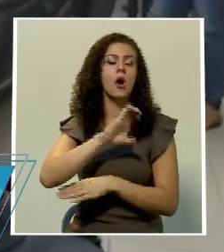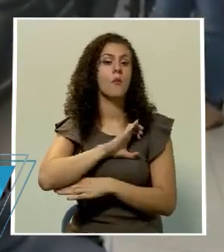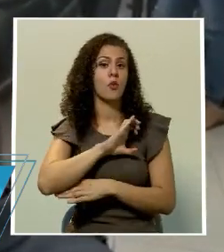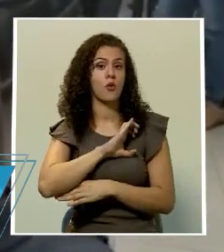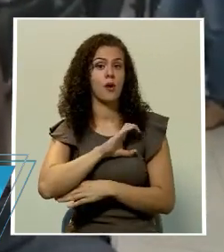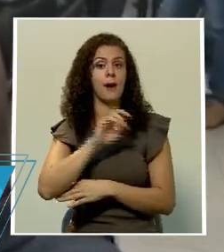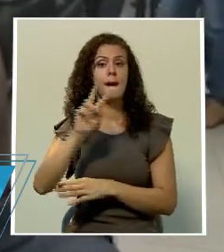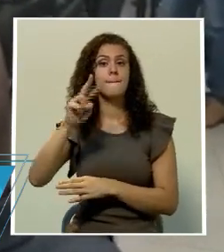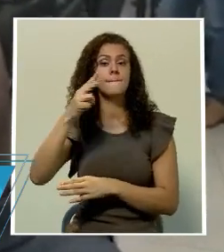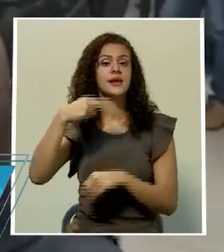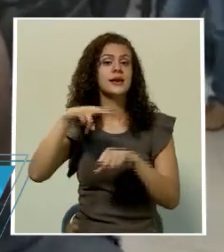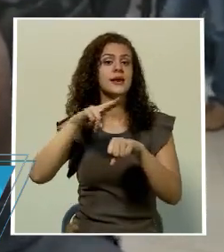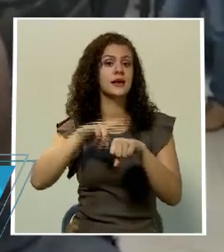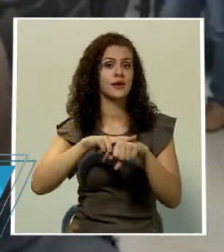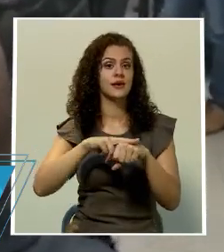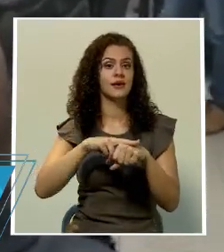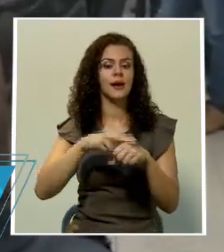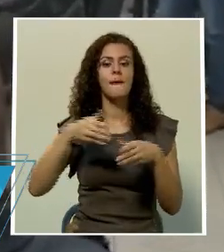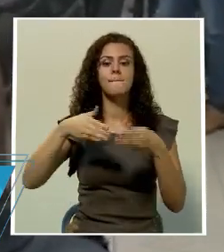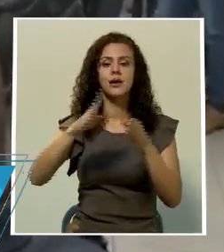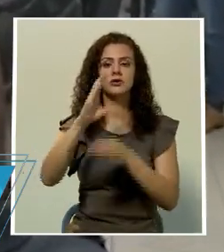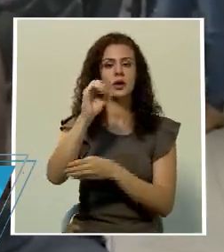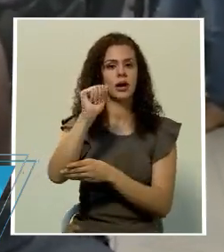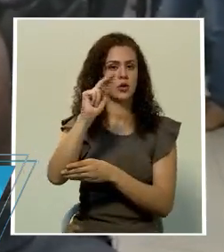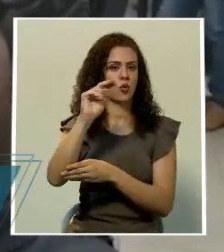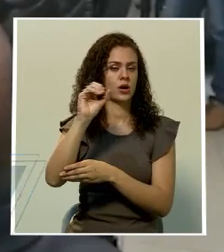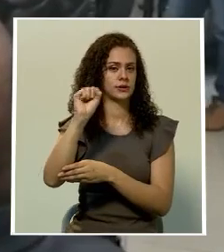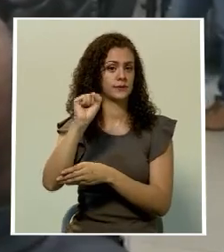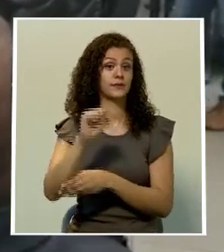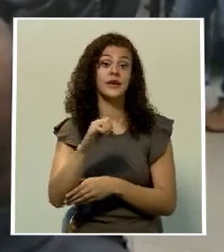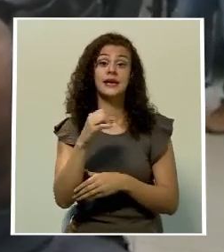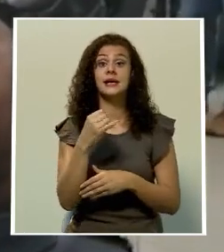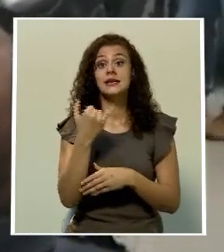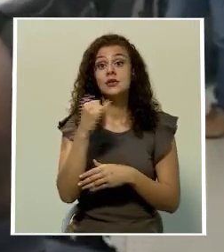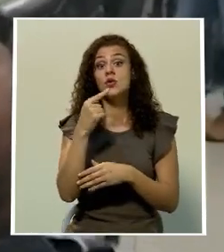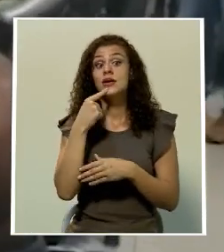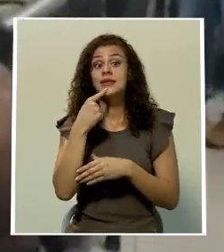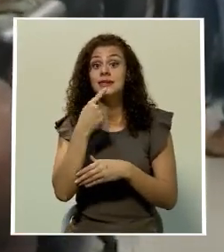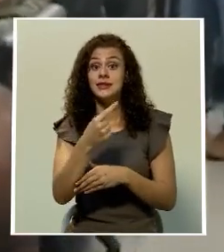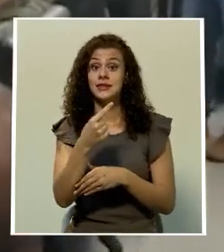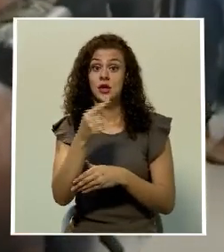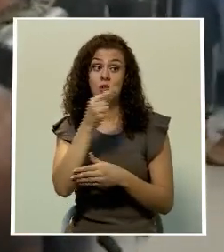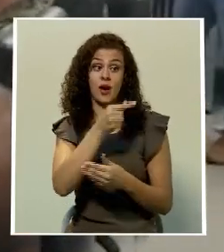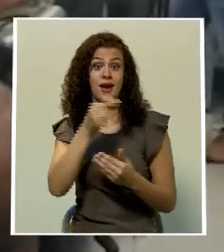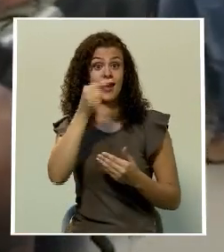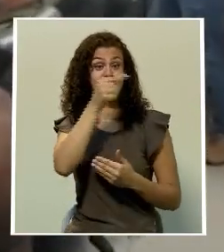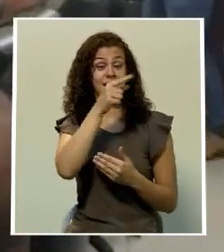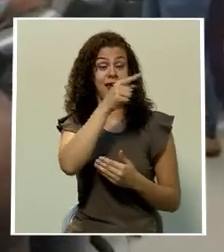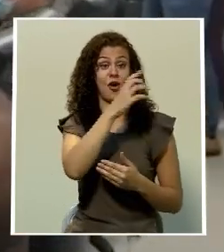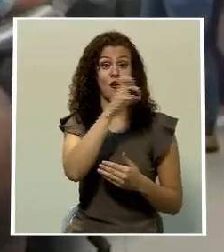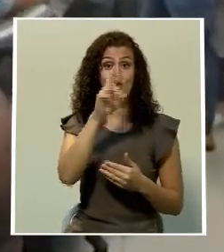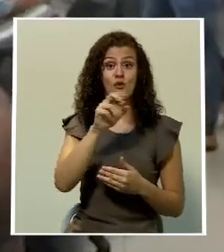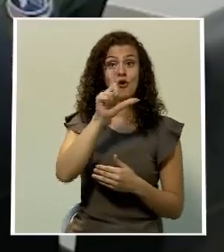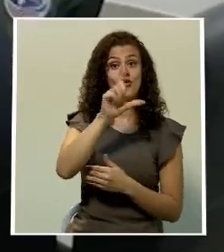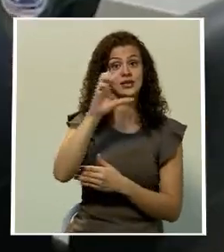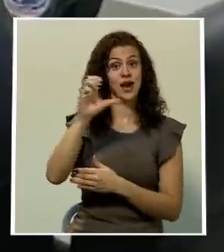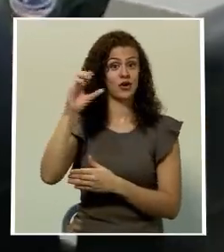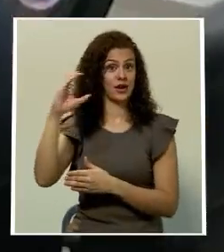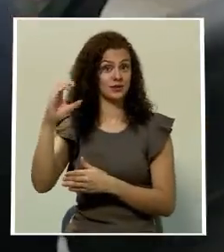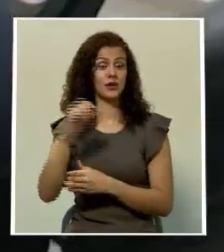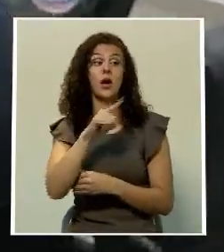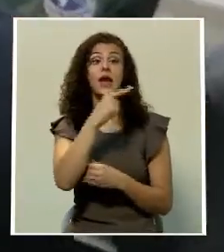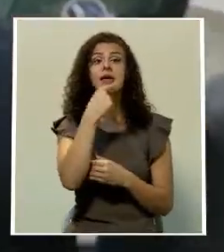Policial Binacional en Paso Canoas. Según indicó el jerarca costarricense Luis Carlos